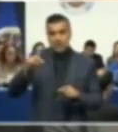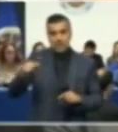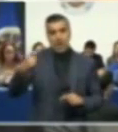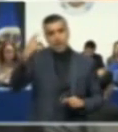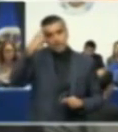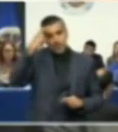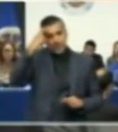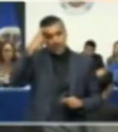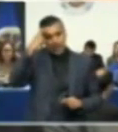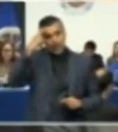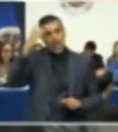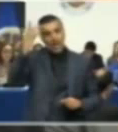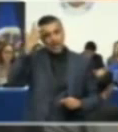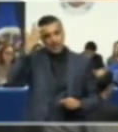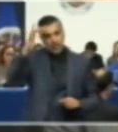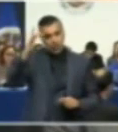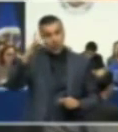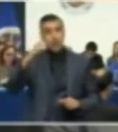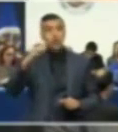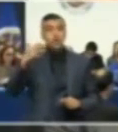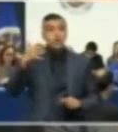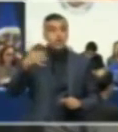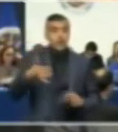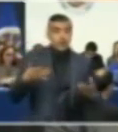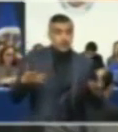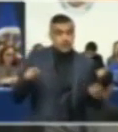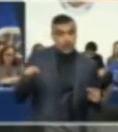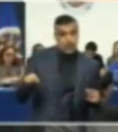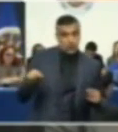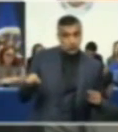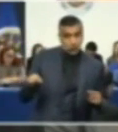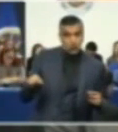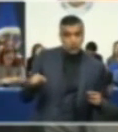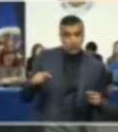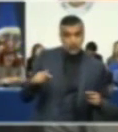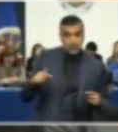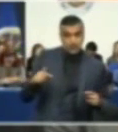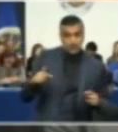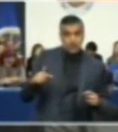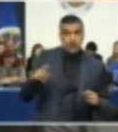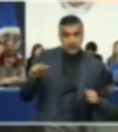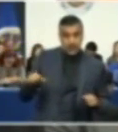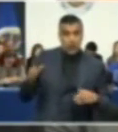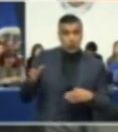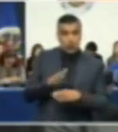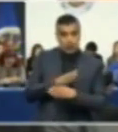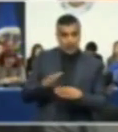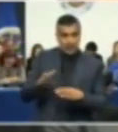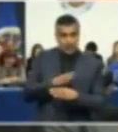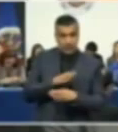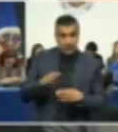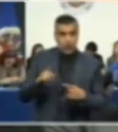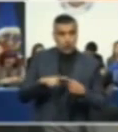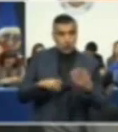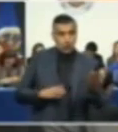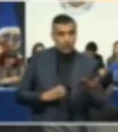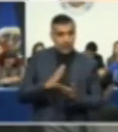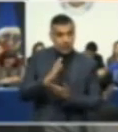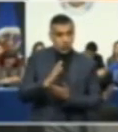discapacidad mental e intelectual, y si esto se estimaría compatible con el